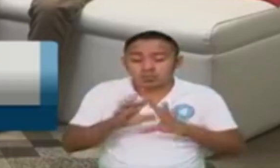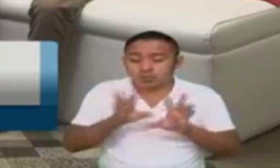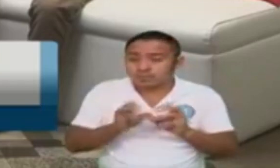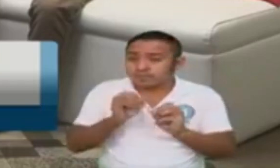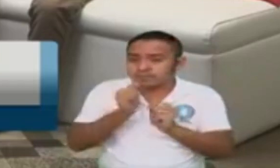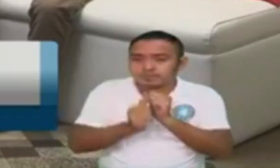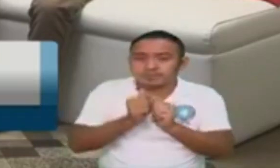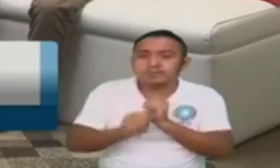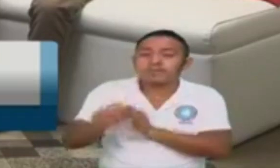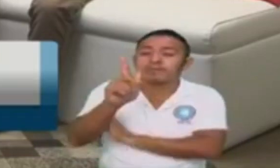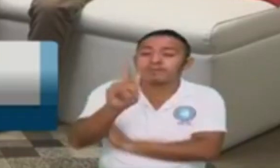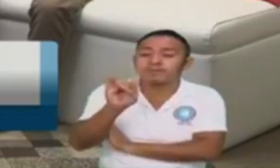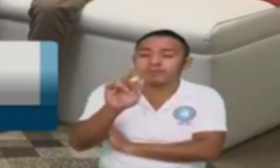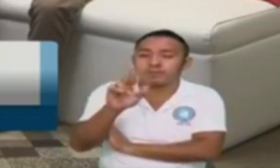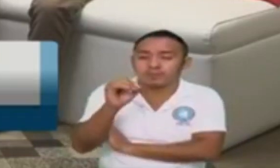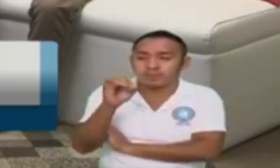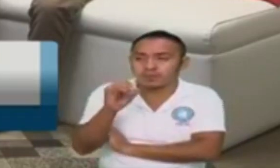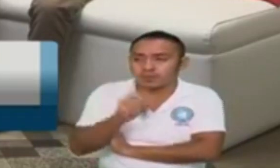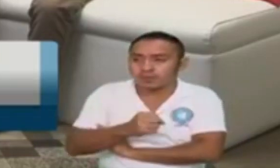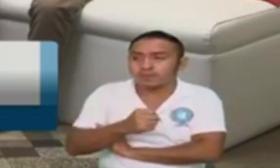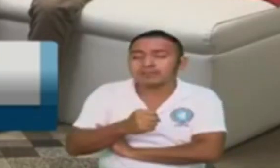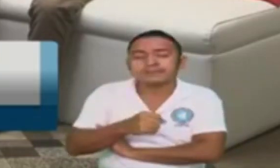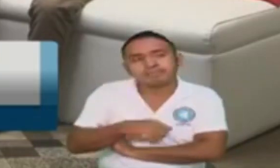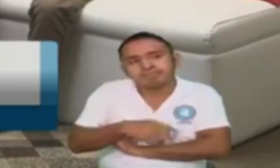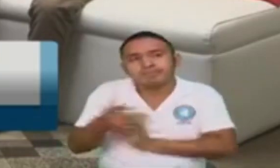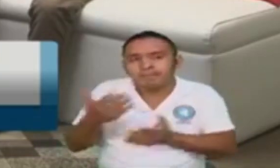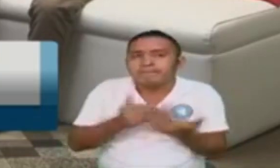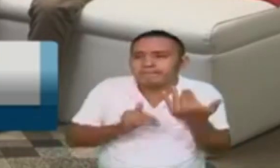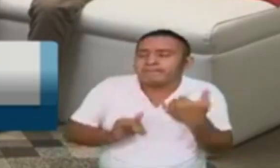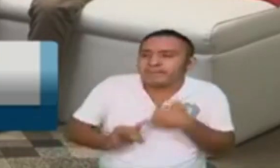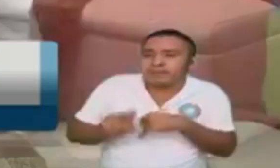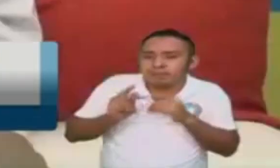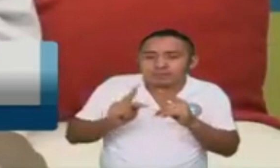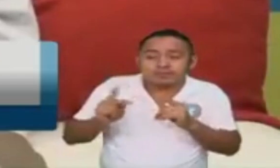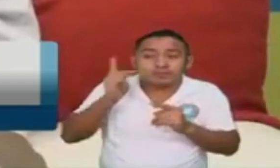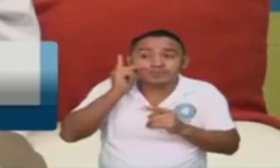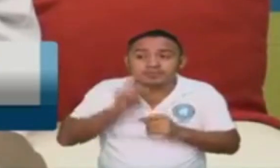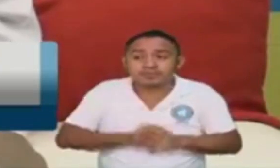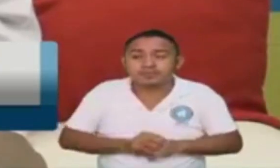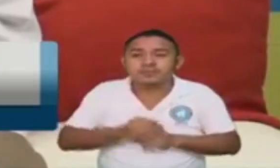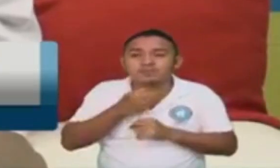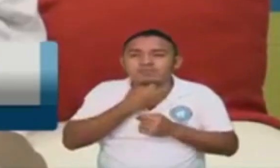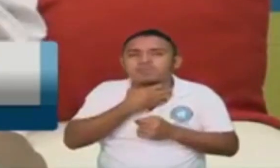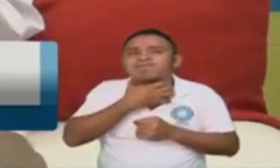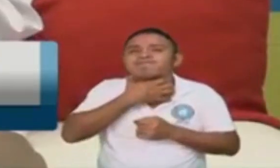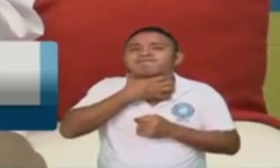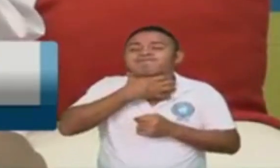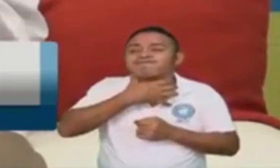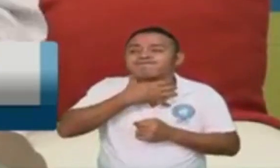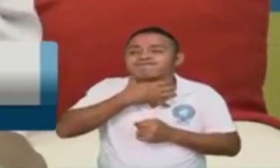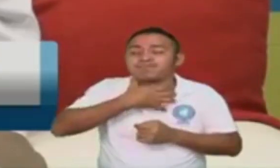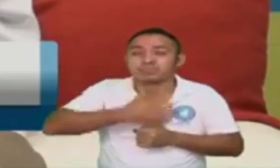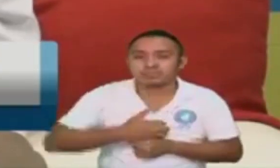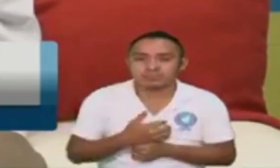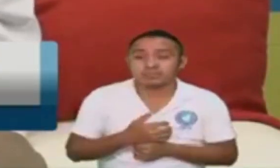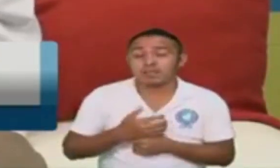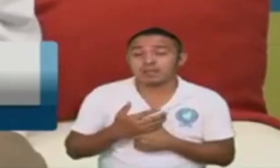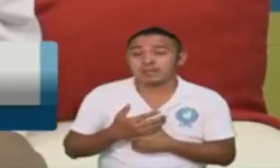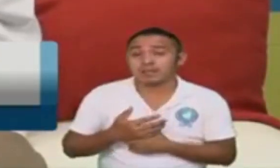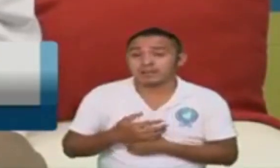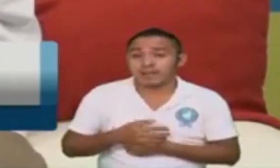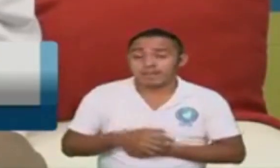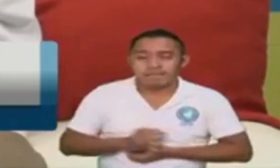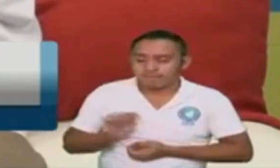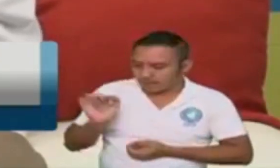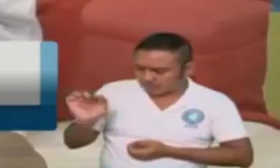de la tiroides, es el más común. Es de las cosas más comunes que uno mira, pues un cuello grande, el paciente con un cuello grande. Esa es la